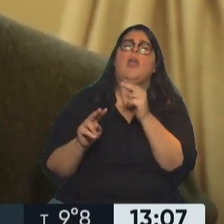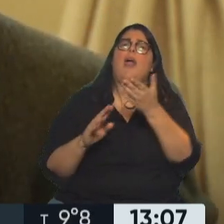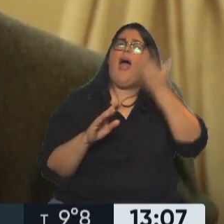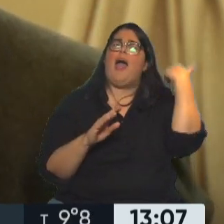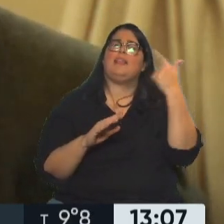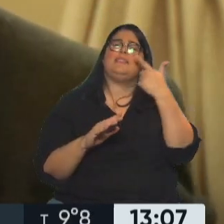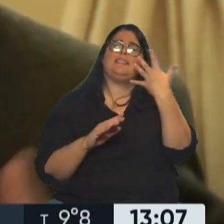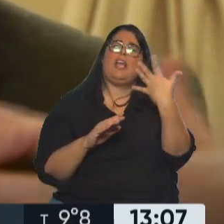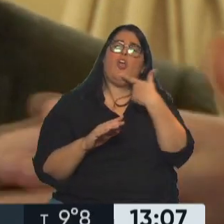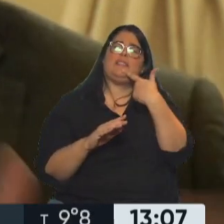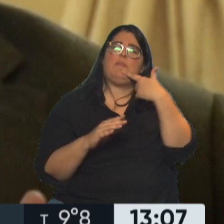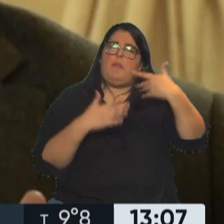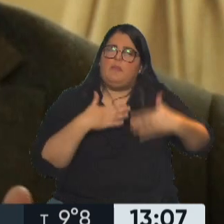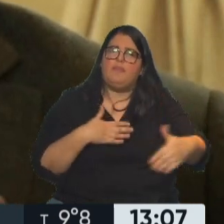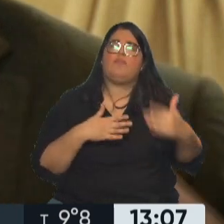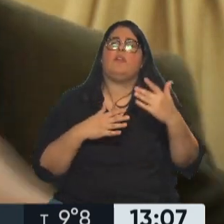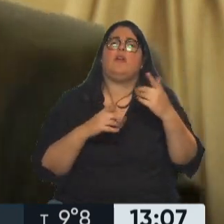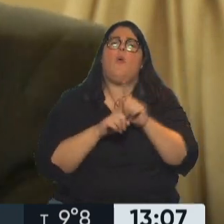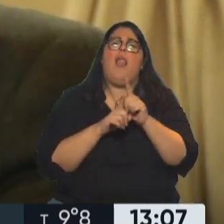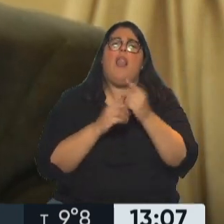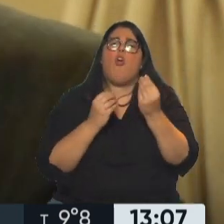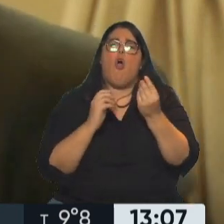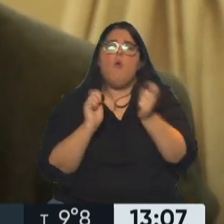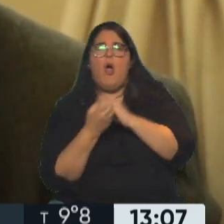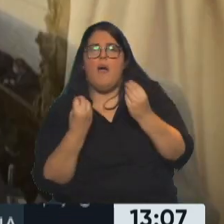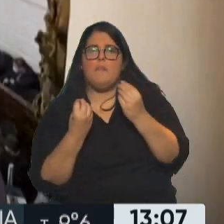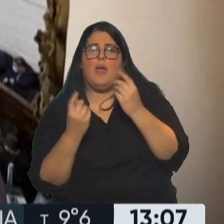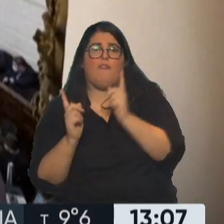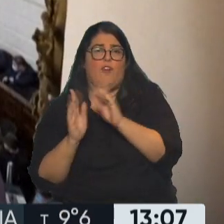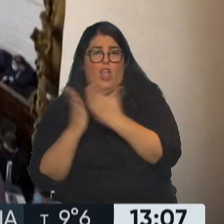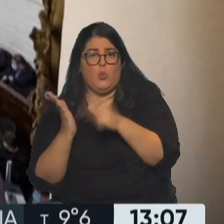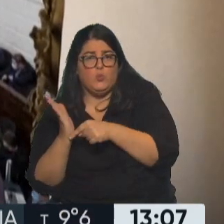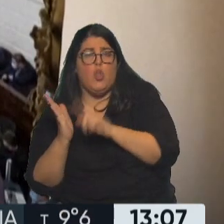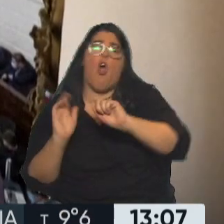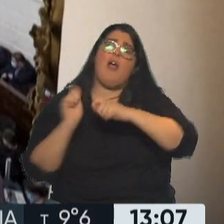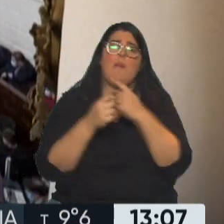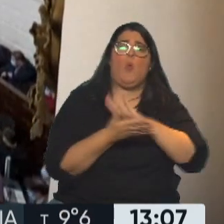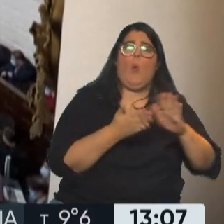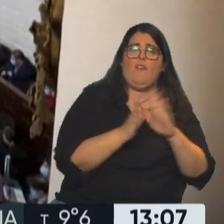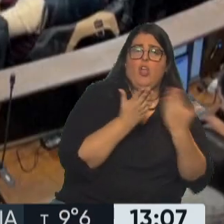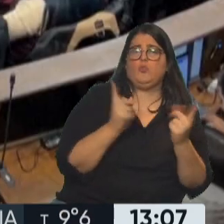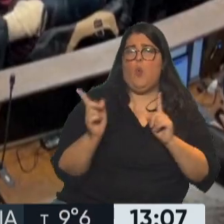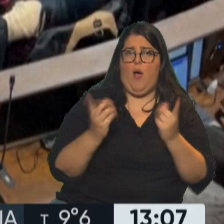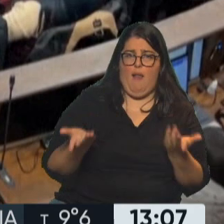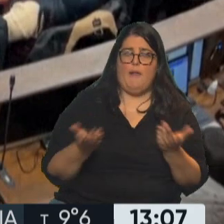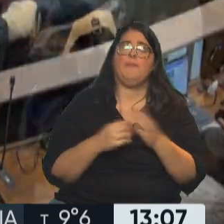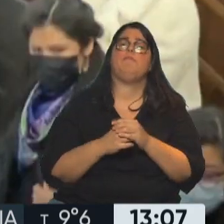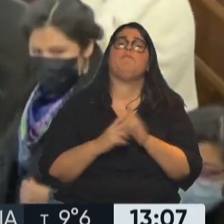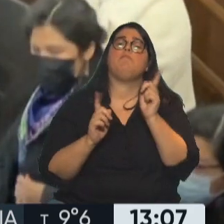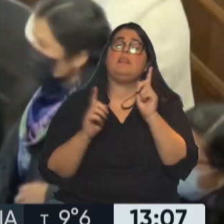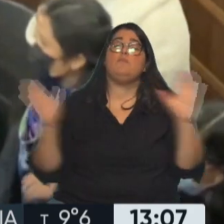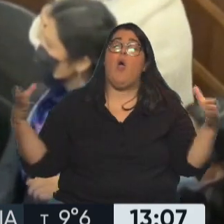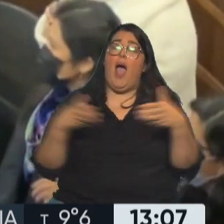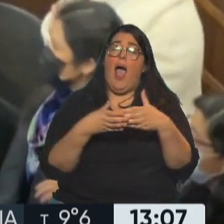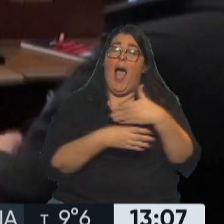5 de septiembre hacia adelante, si es que es la actual Constitución o este nuevo texto propuesto. El texto elaborado por la Convención Constituyente